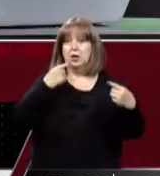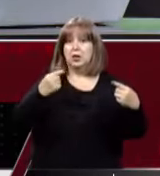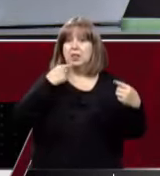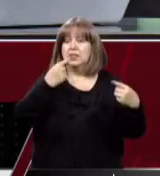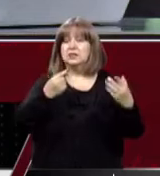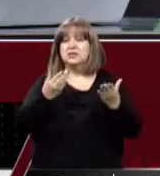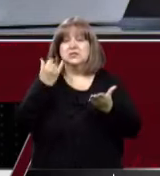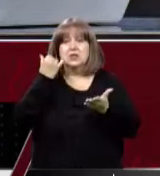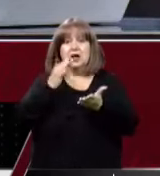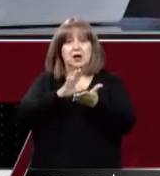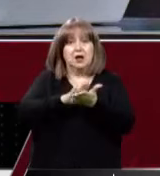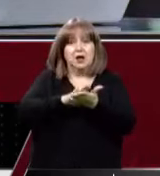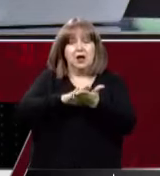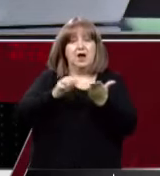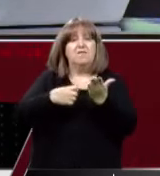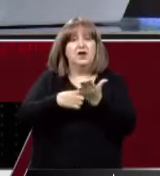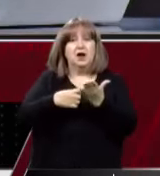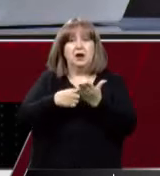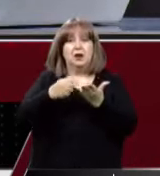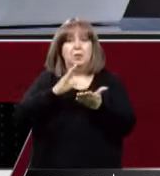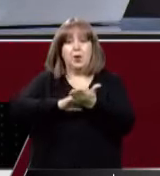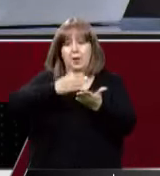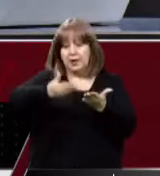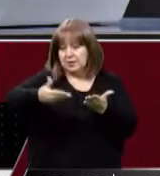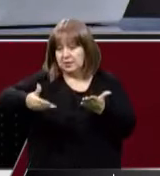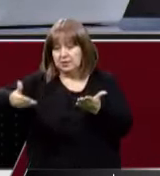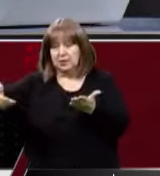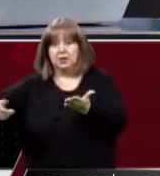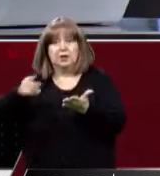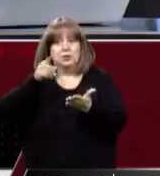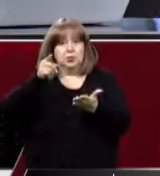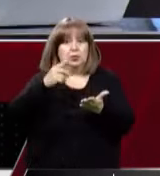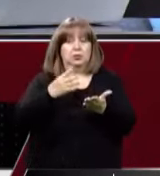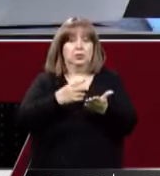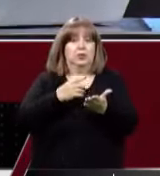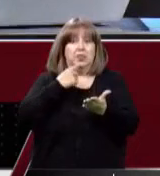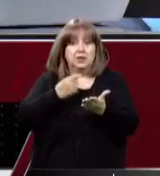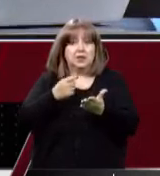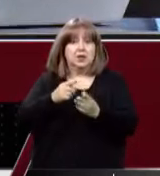a lo manifestado tanto por la Fiscalía y a lo que estamos escuchando por parte de Soledad.